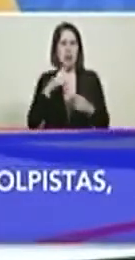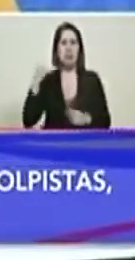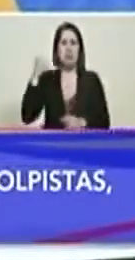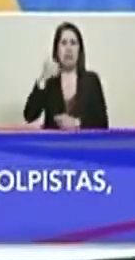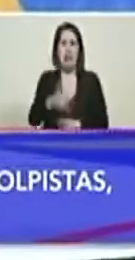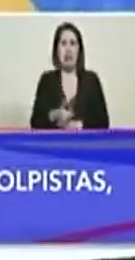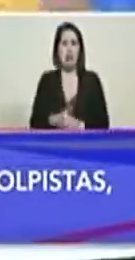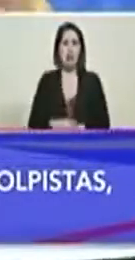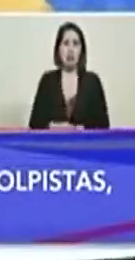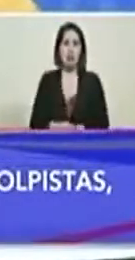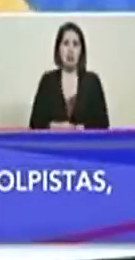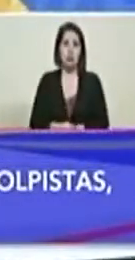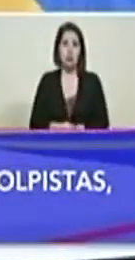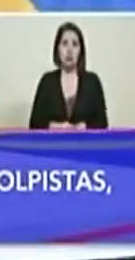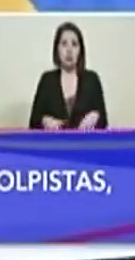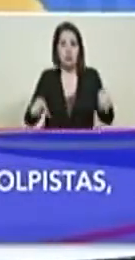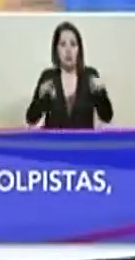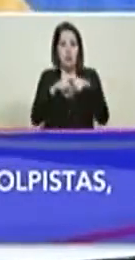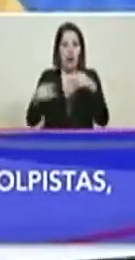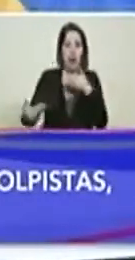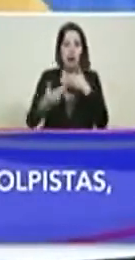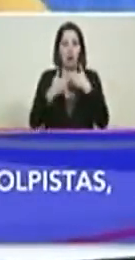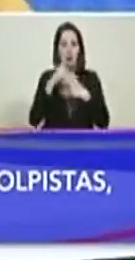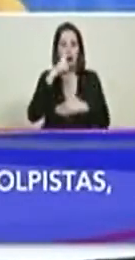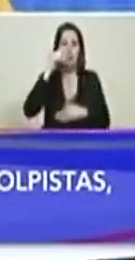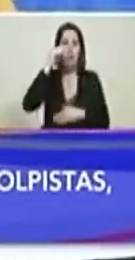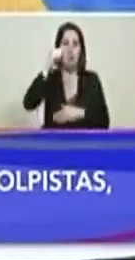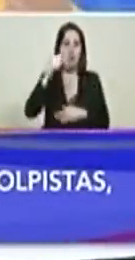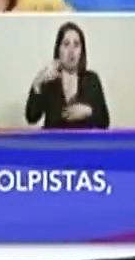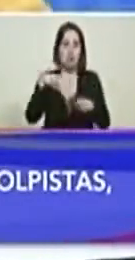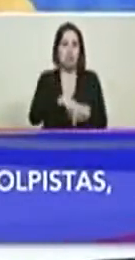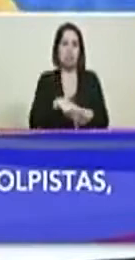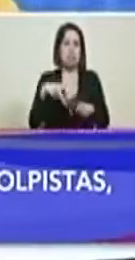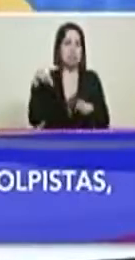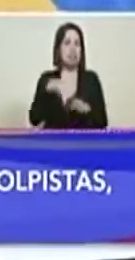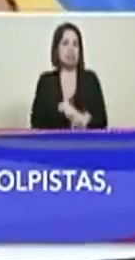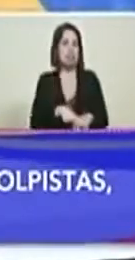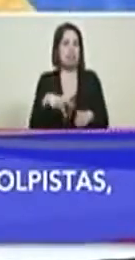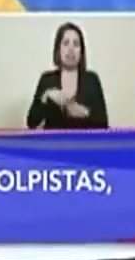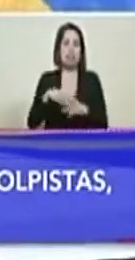años. Lo mismo contra Maduro, una campaña diaria, permanente, en todos